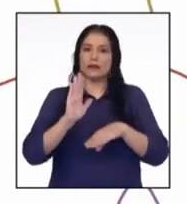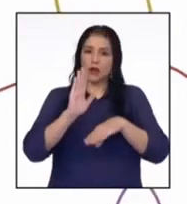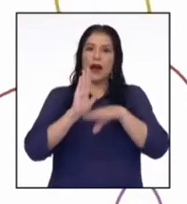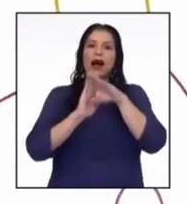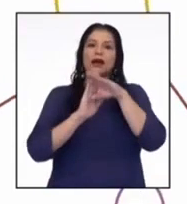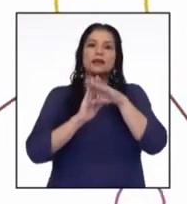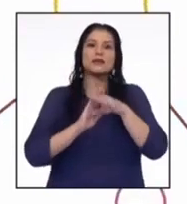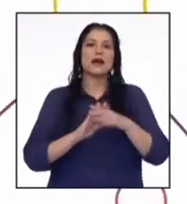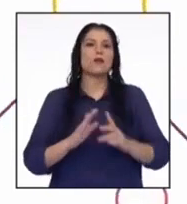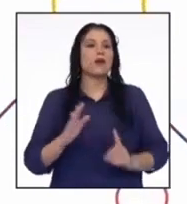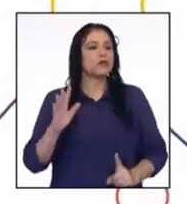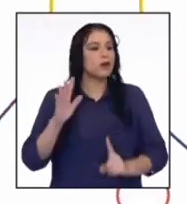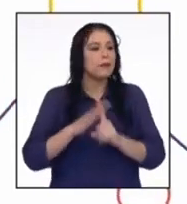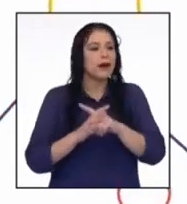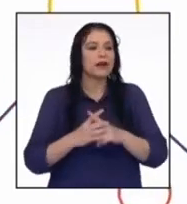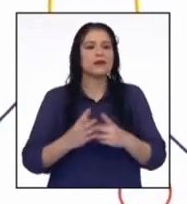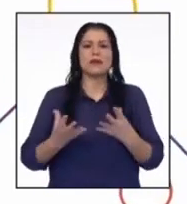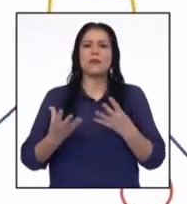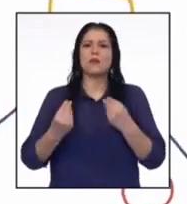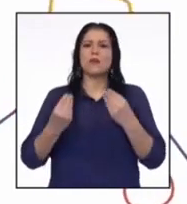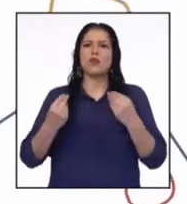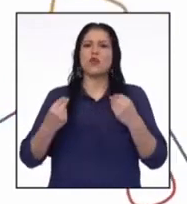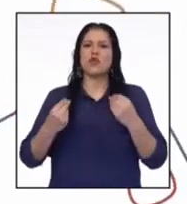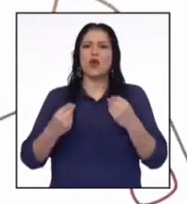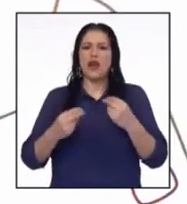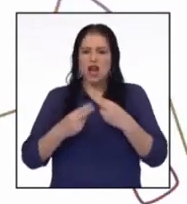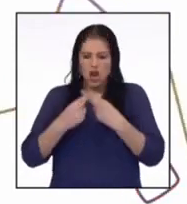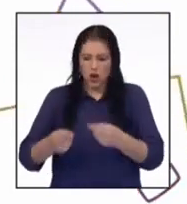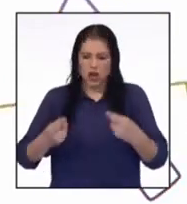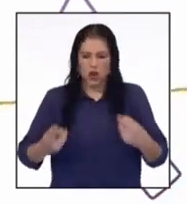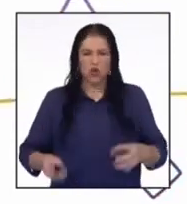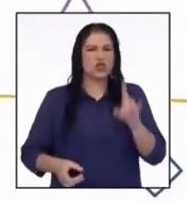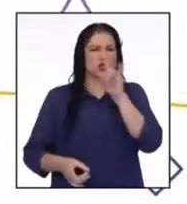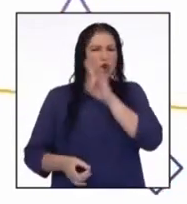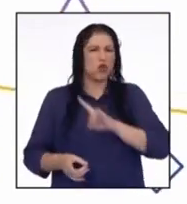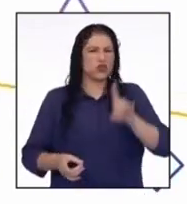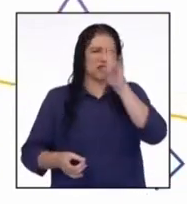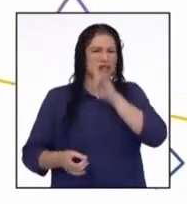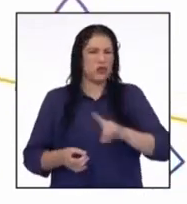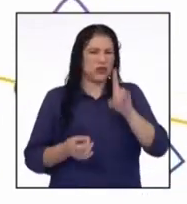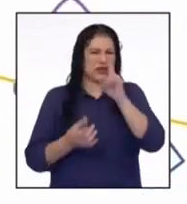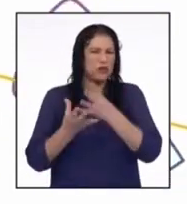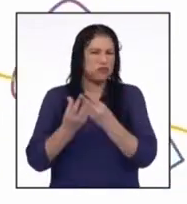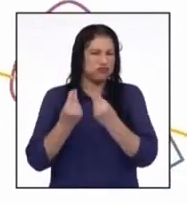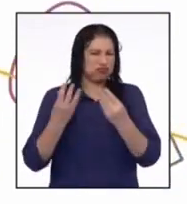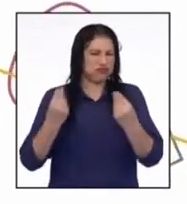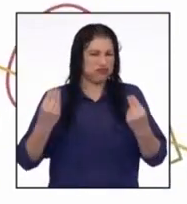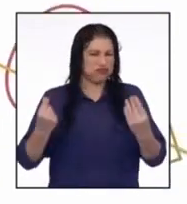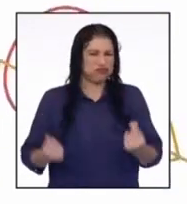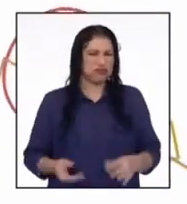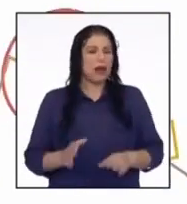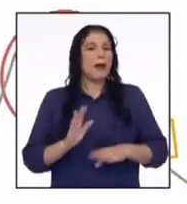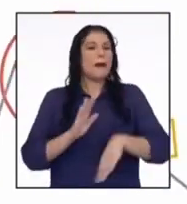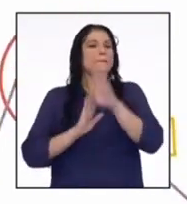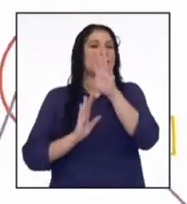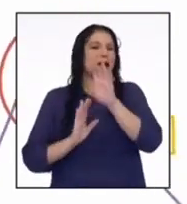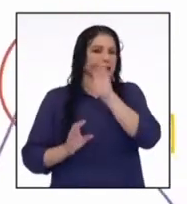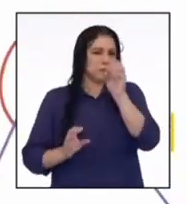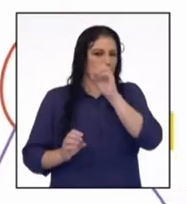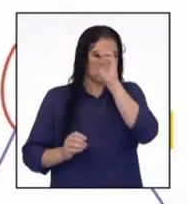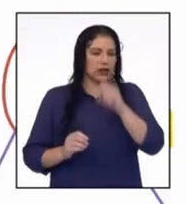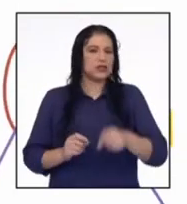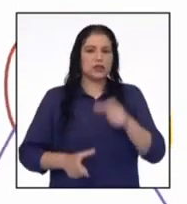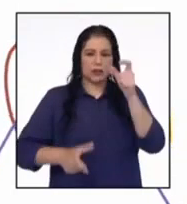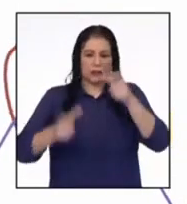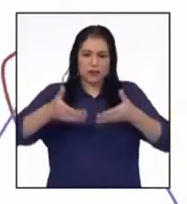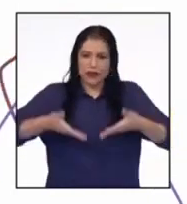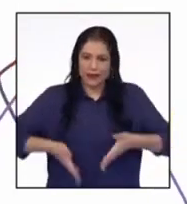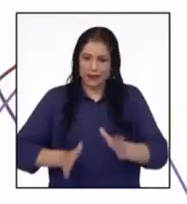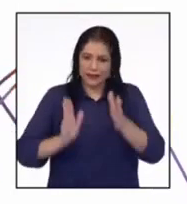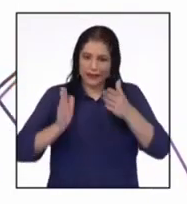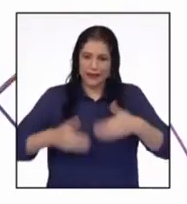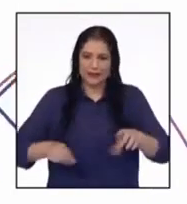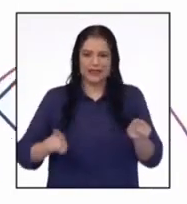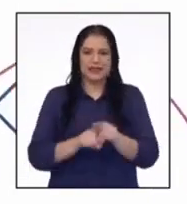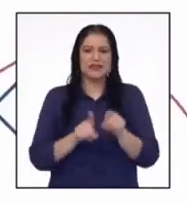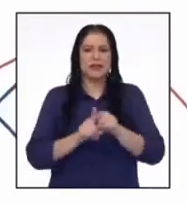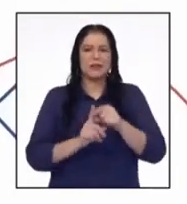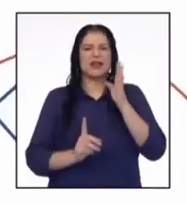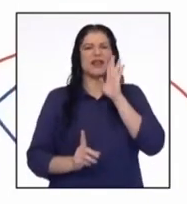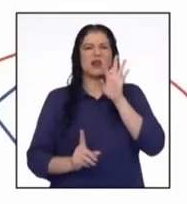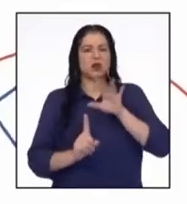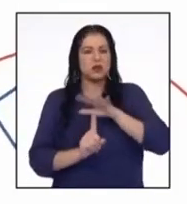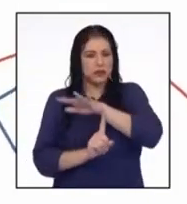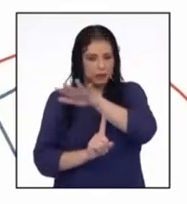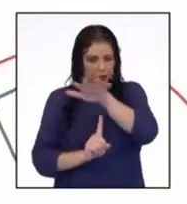cuando aparece un alto nivel de explotación de los recursos naturales, un incremento inusual de la población y también del nivel de